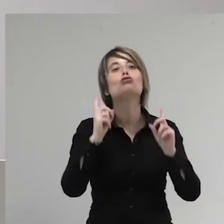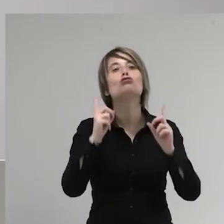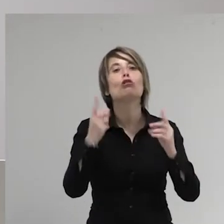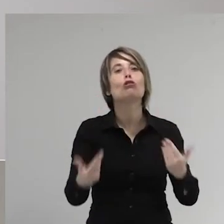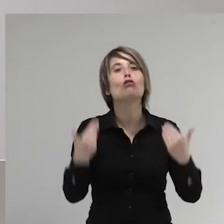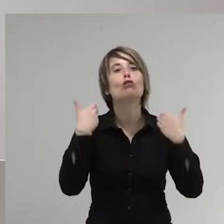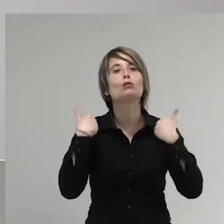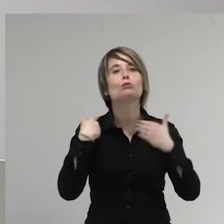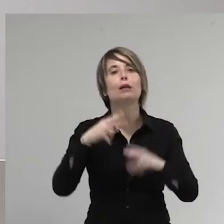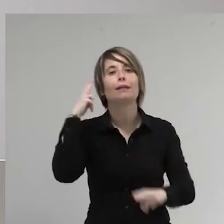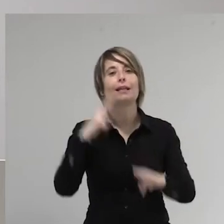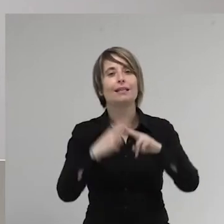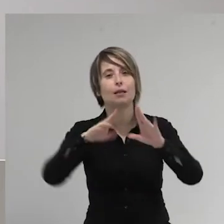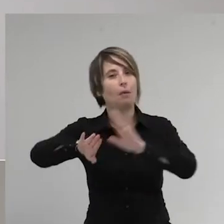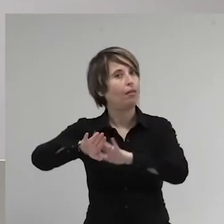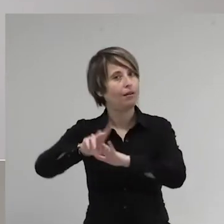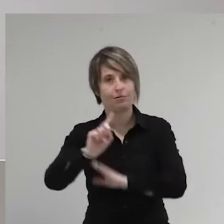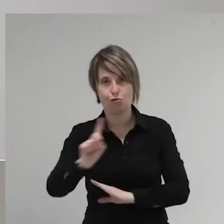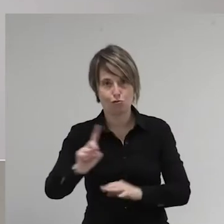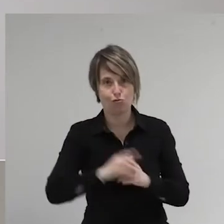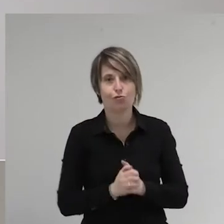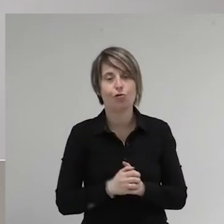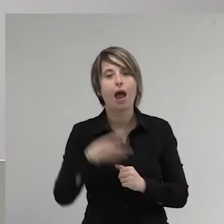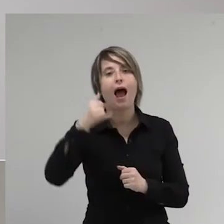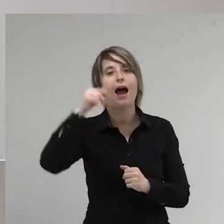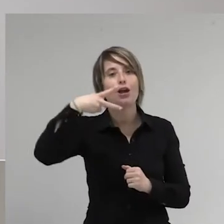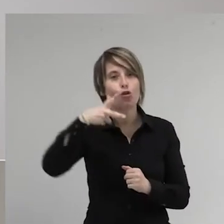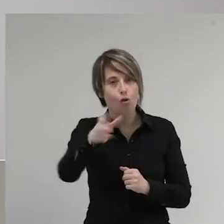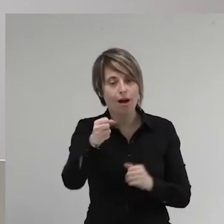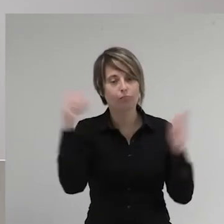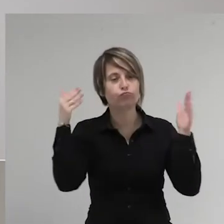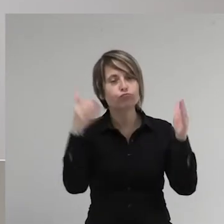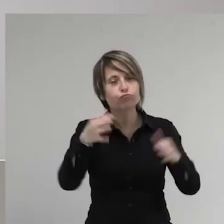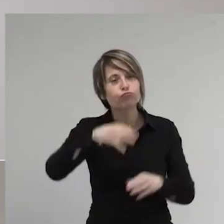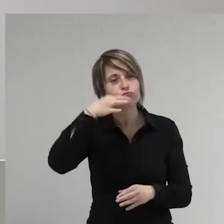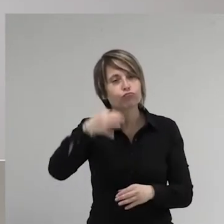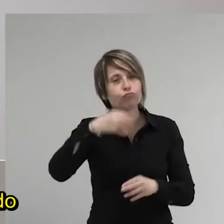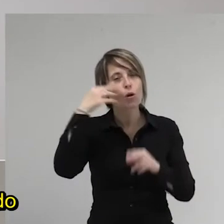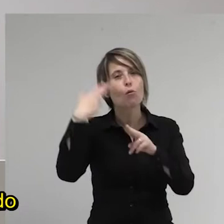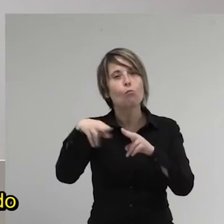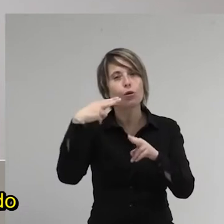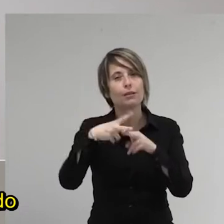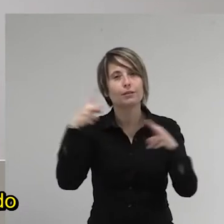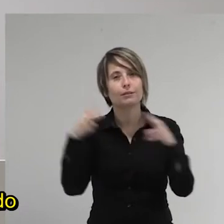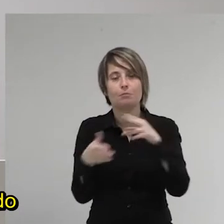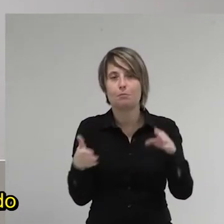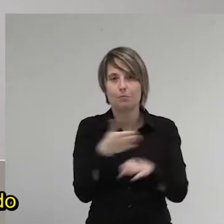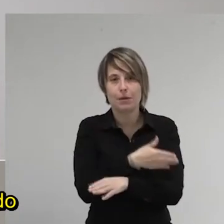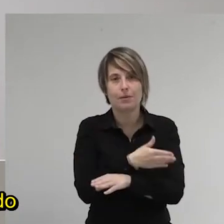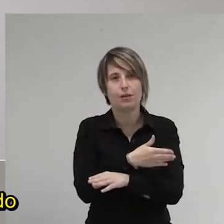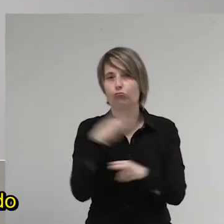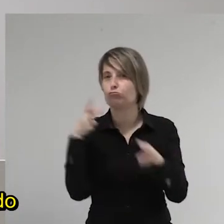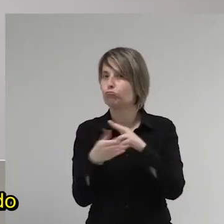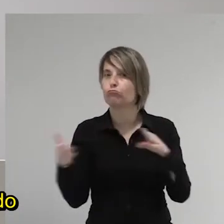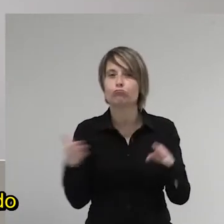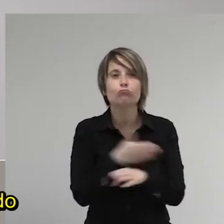la extrema derecha. Ainhoa centrará su intervención en las políticas de prevención de la